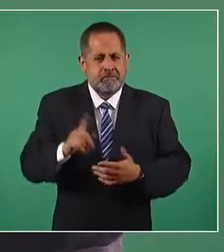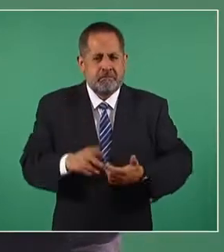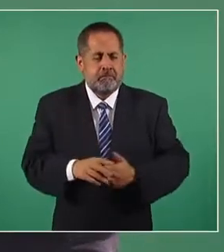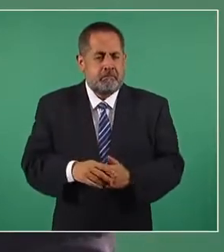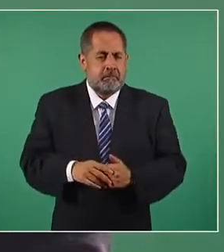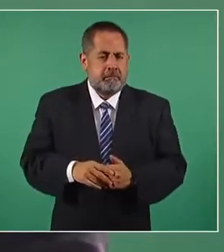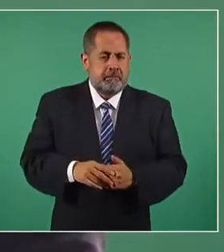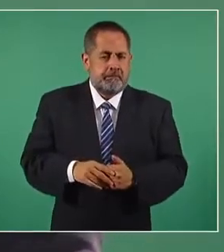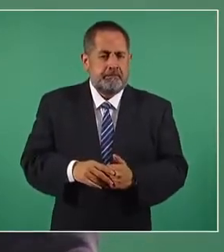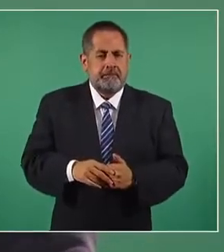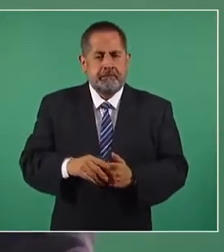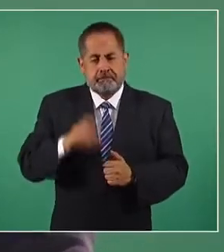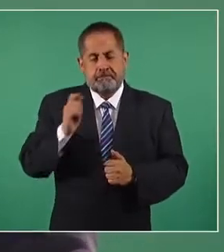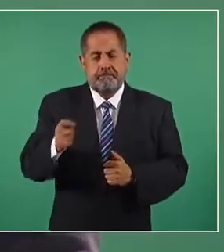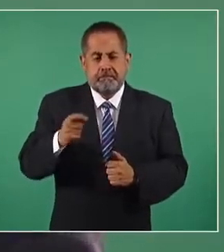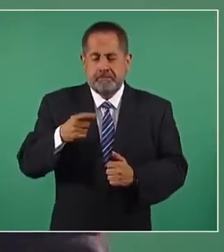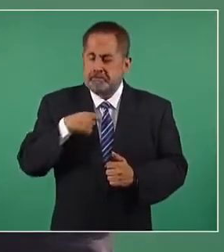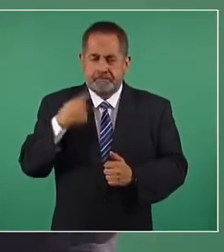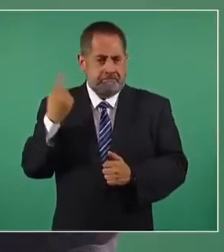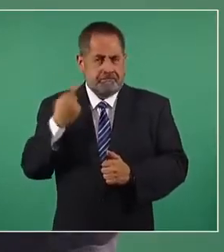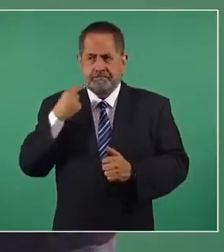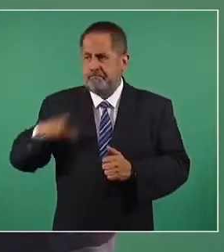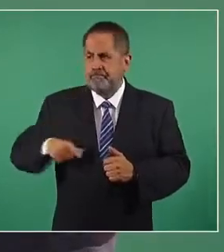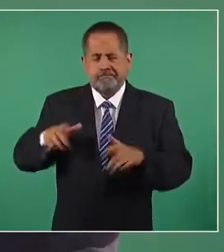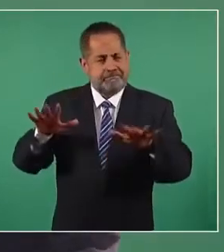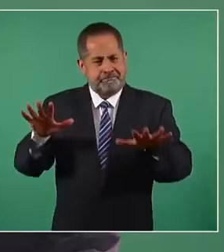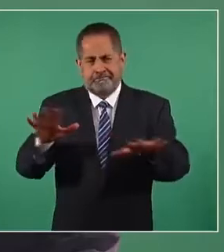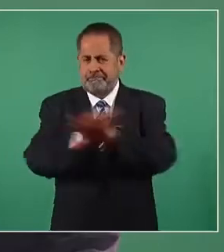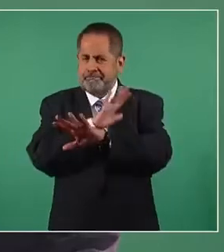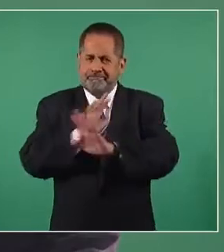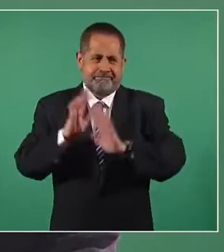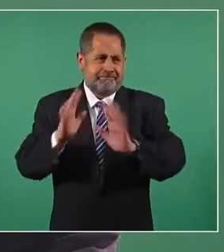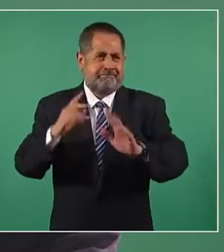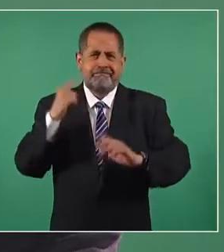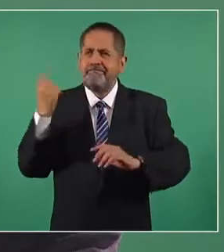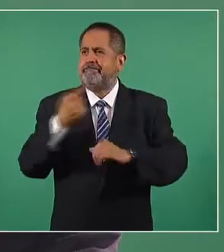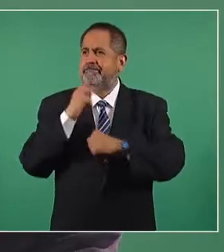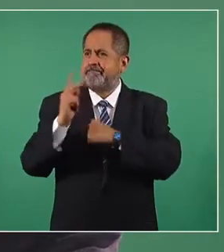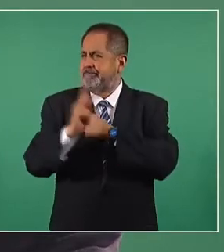Y que ya cambiaron las cosas en el país